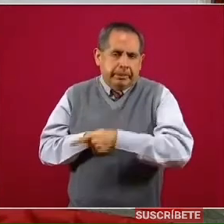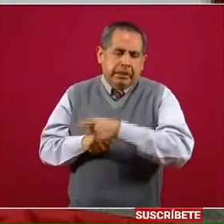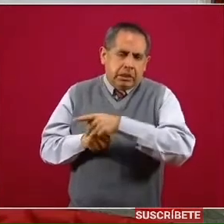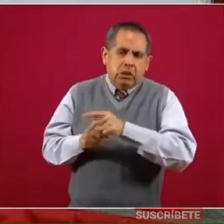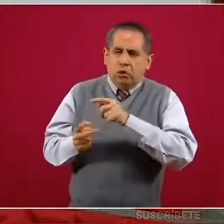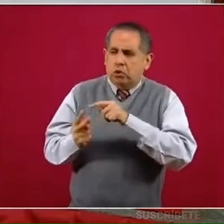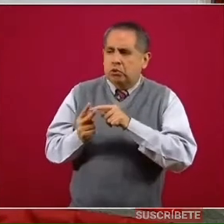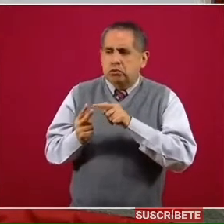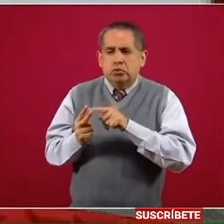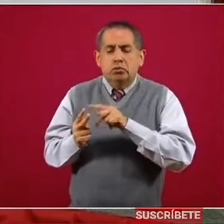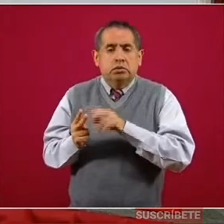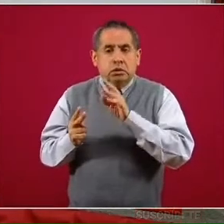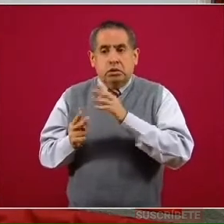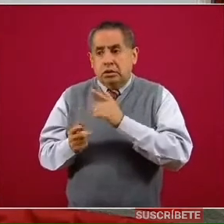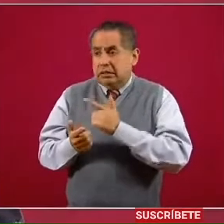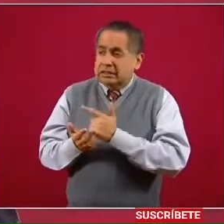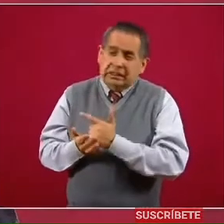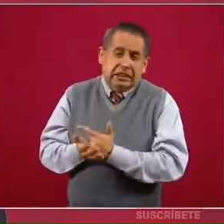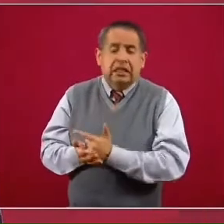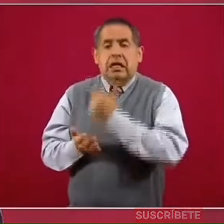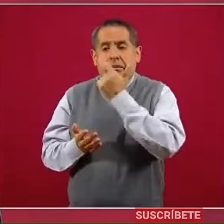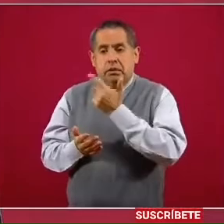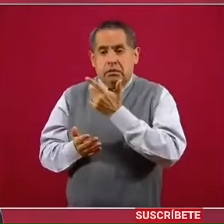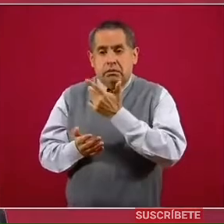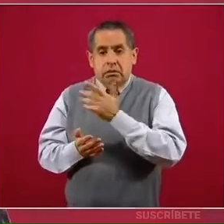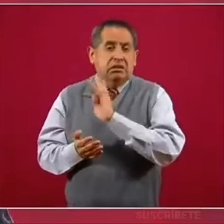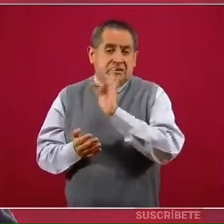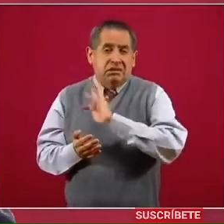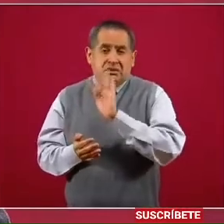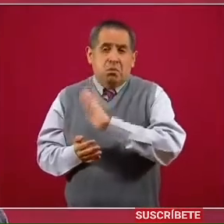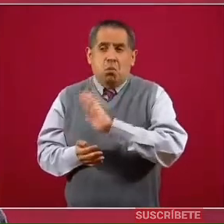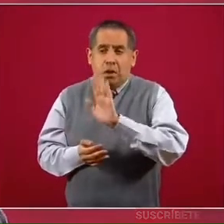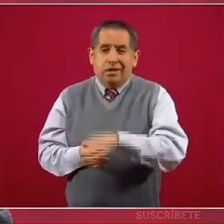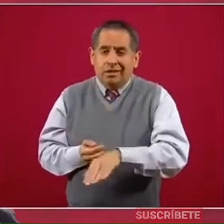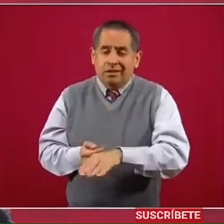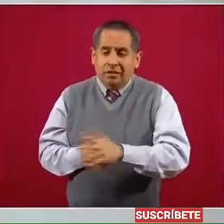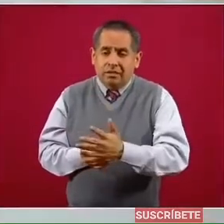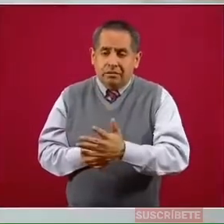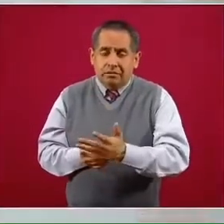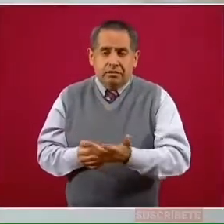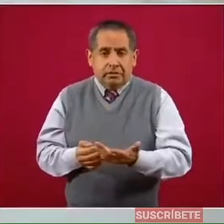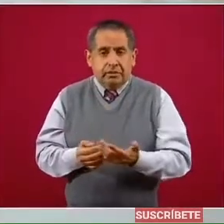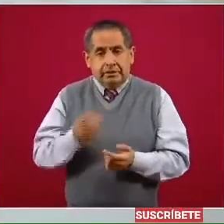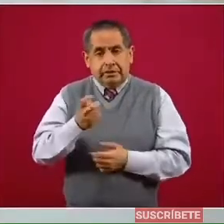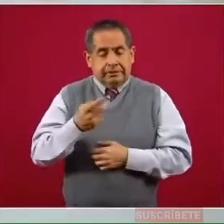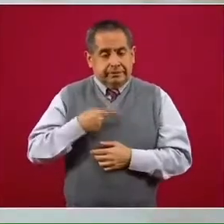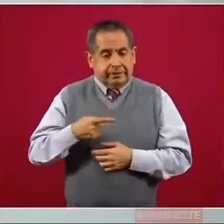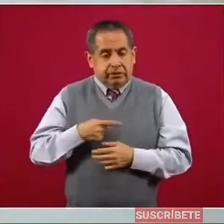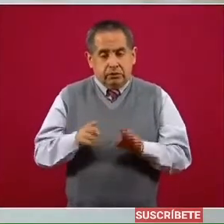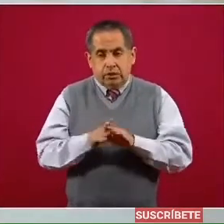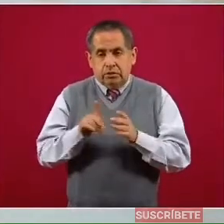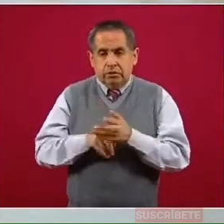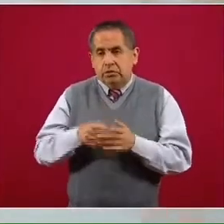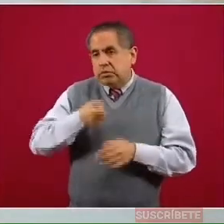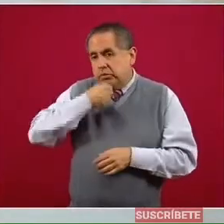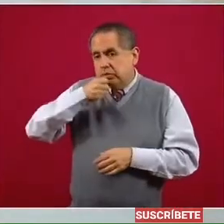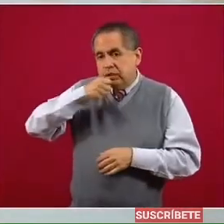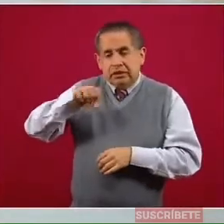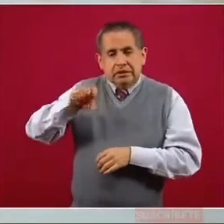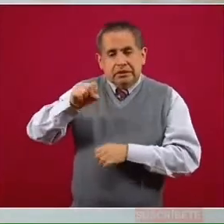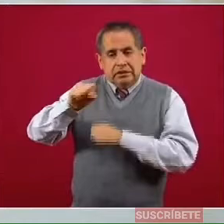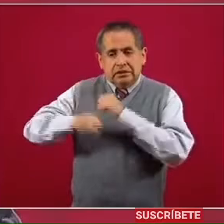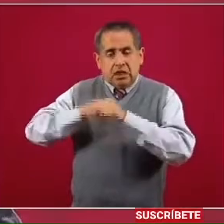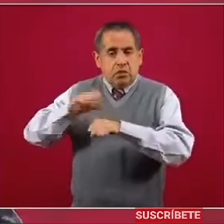una enfermedad que puede ser muy grave, incluso mortal. Estas personas generalmente son mayores